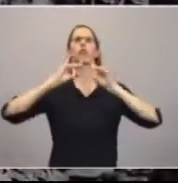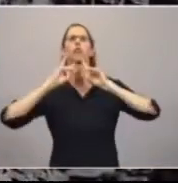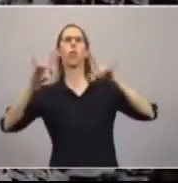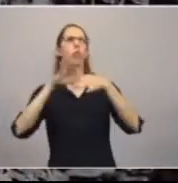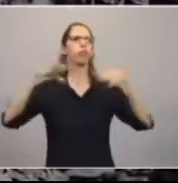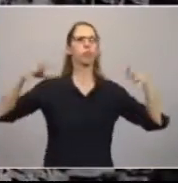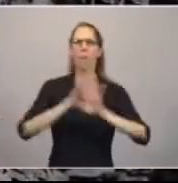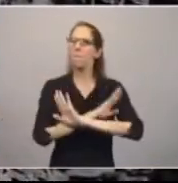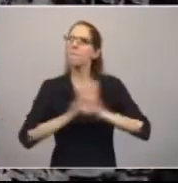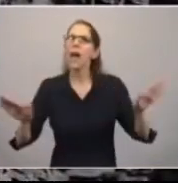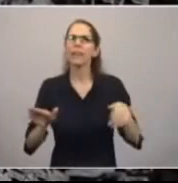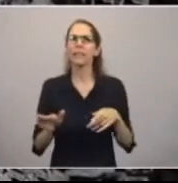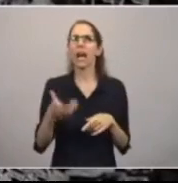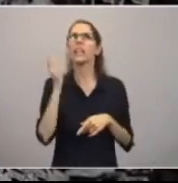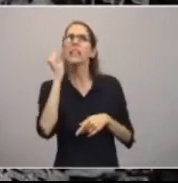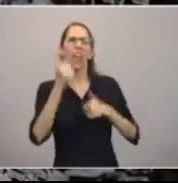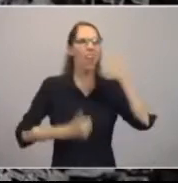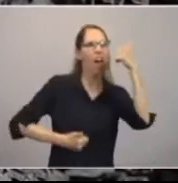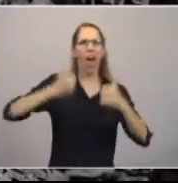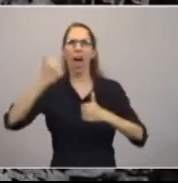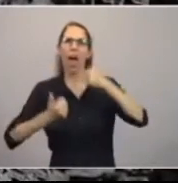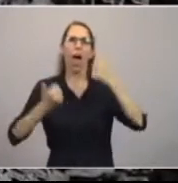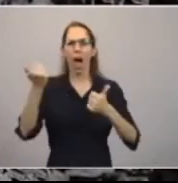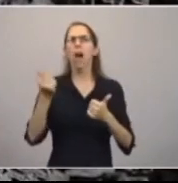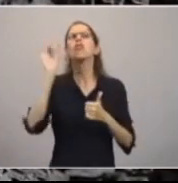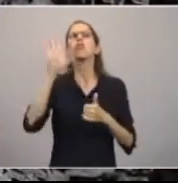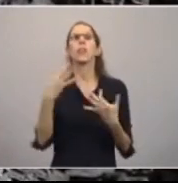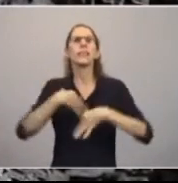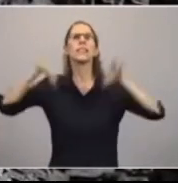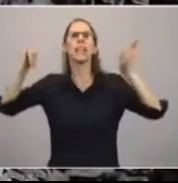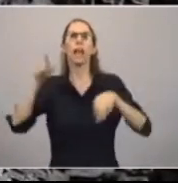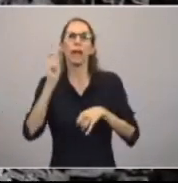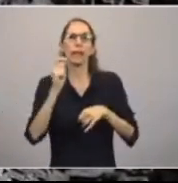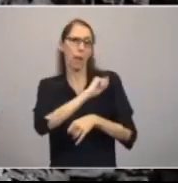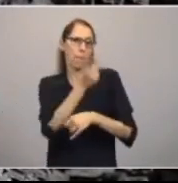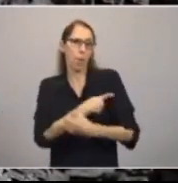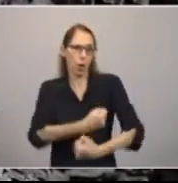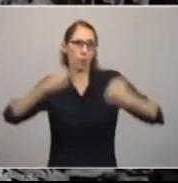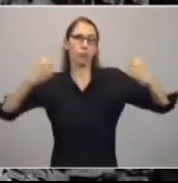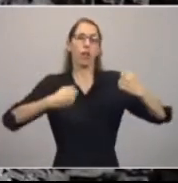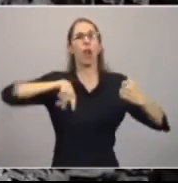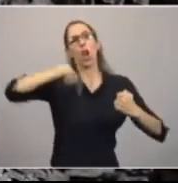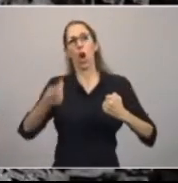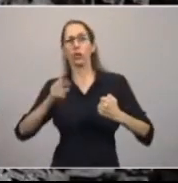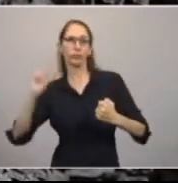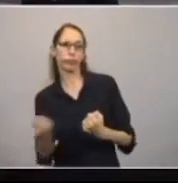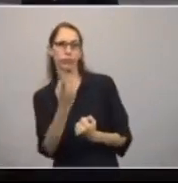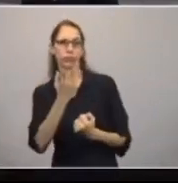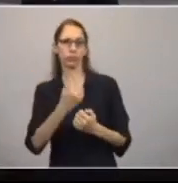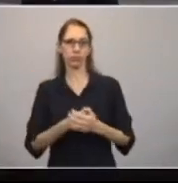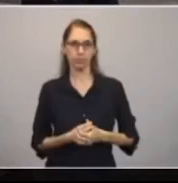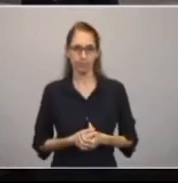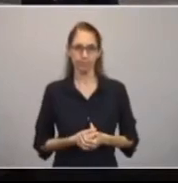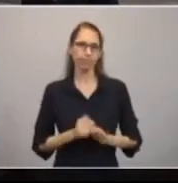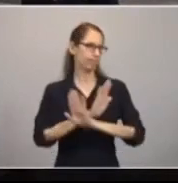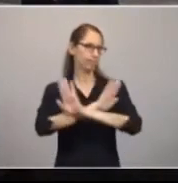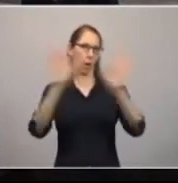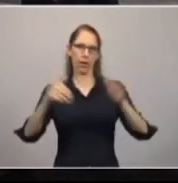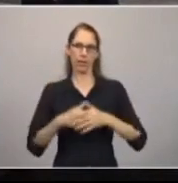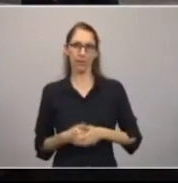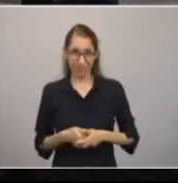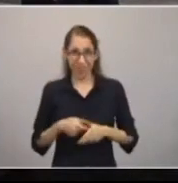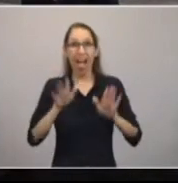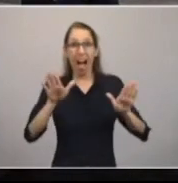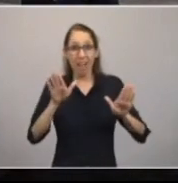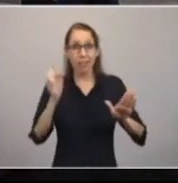Dios. Es el sálvese quien puede, se va a salvar el que tenga la espalda más grande. Y eso pasó cuando abrieron